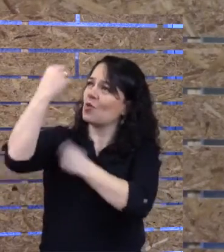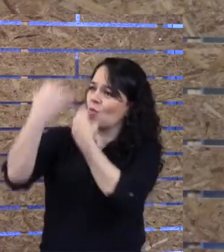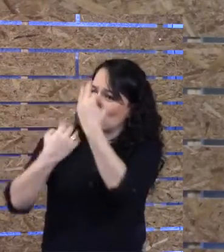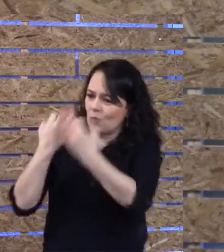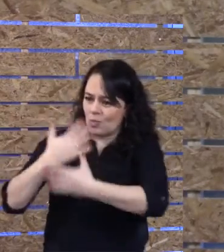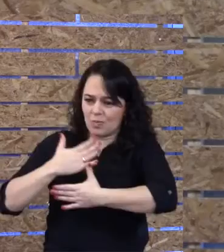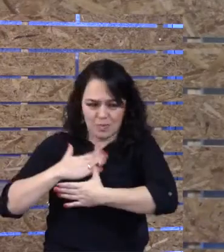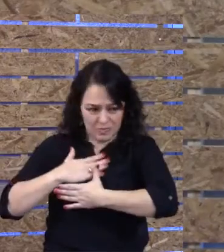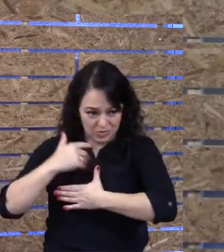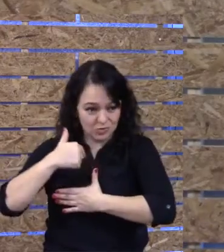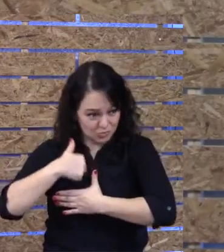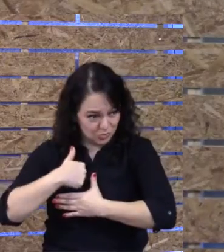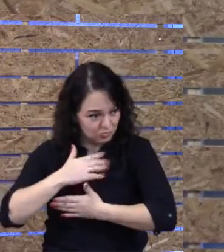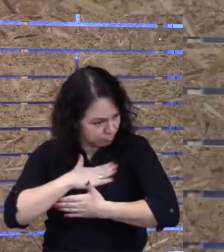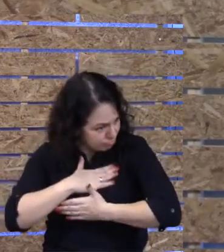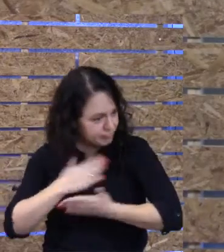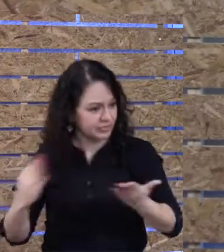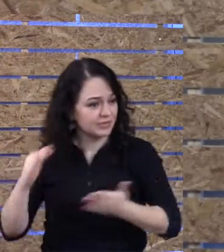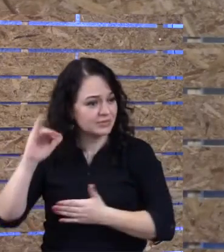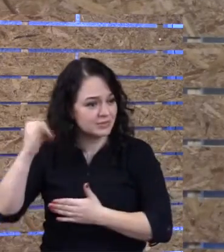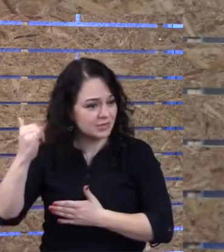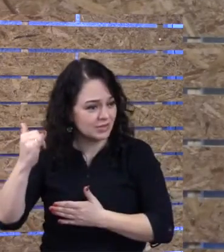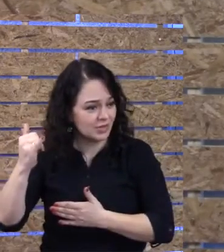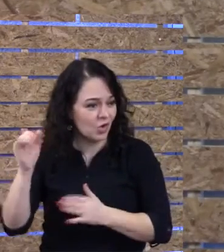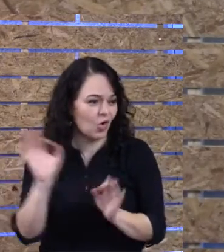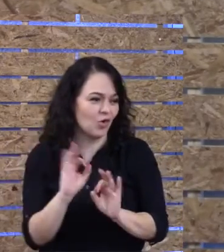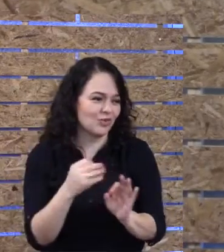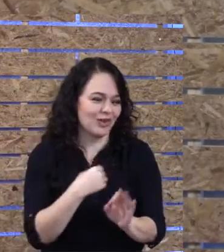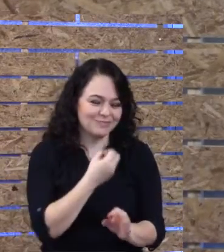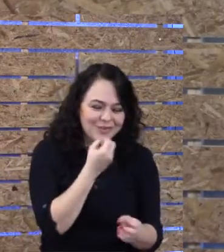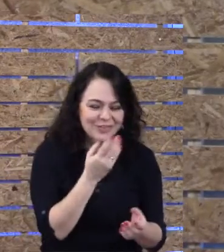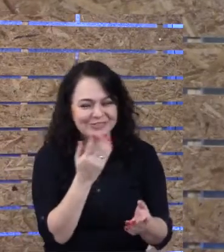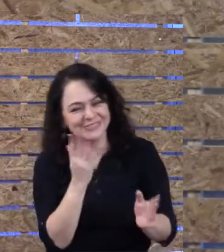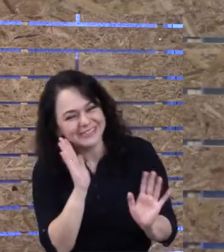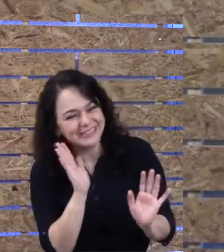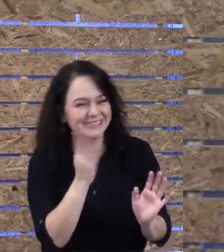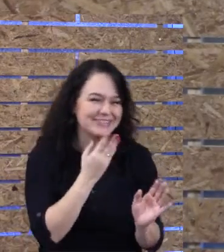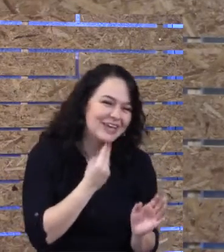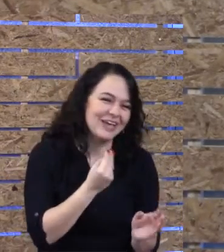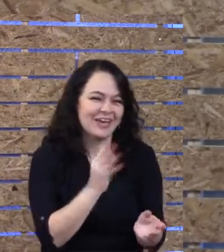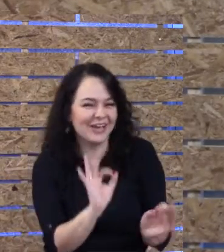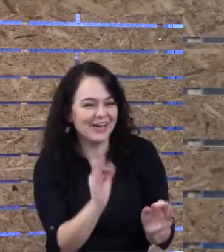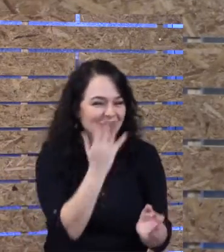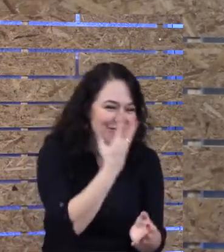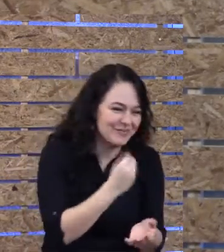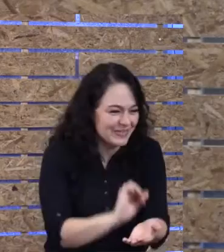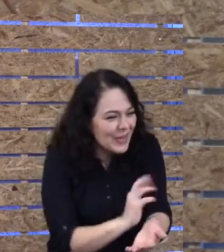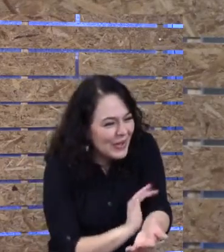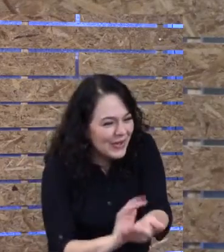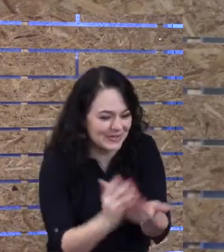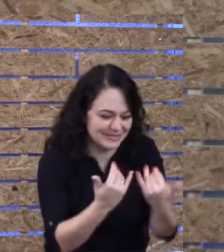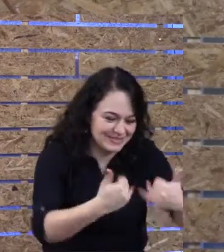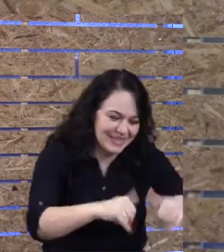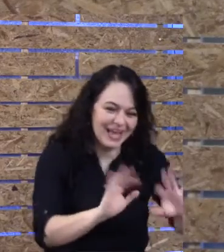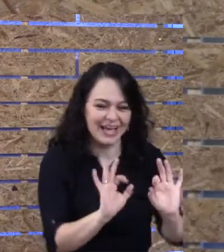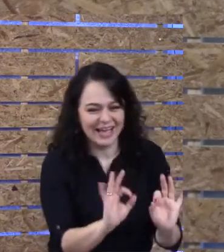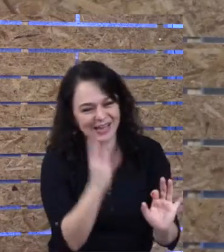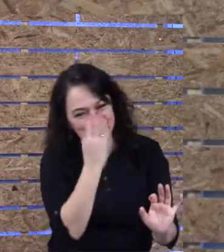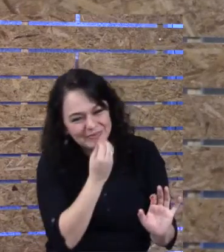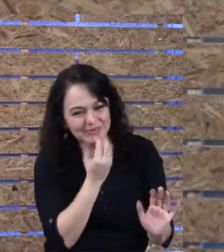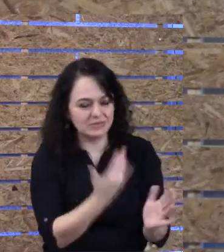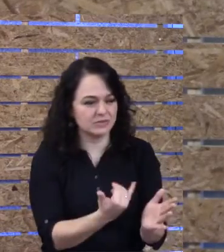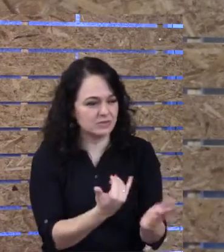Solo vamos a poder salir de esa trivialización romántica y enternecida de este